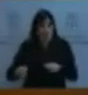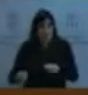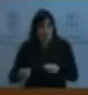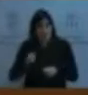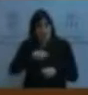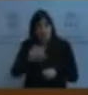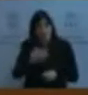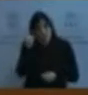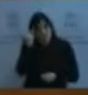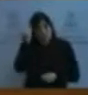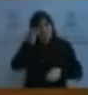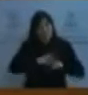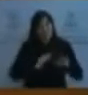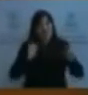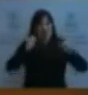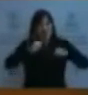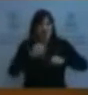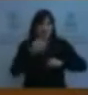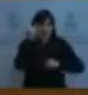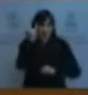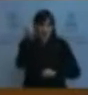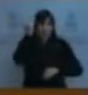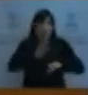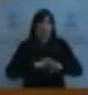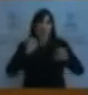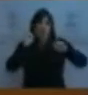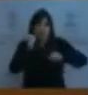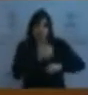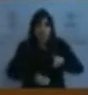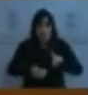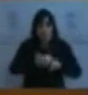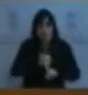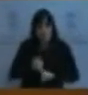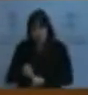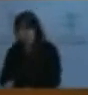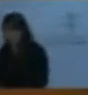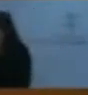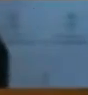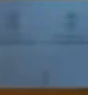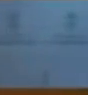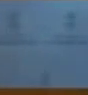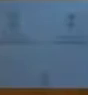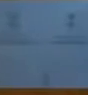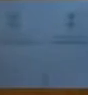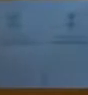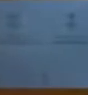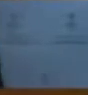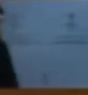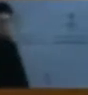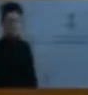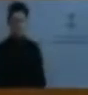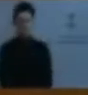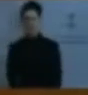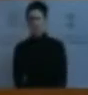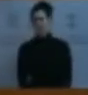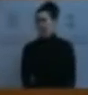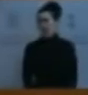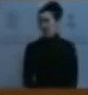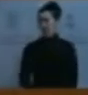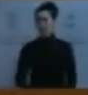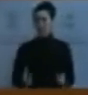de consenso. Y yo creo que un Gobierno, señor presidente, debe tener vocación de gobernar para toda una